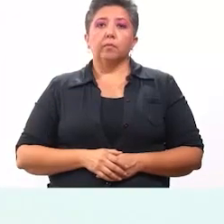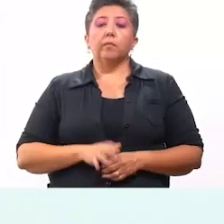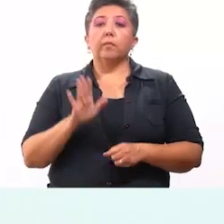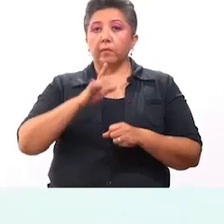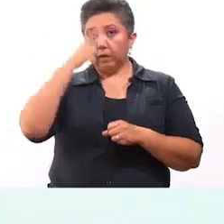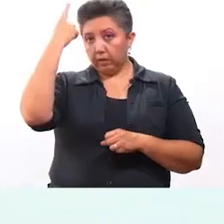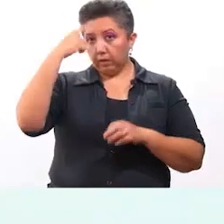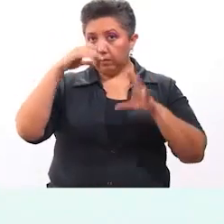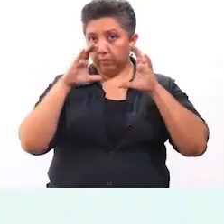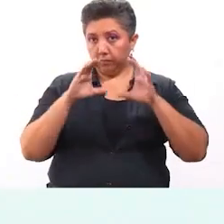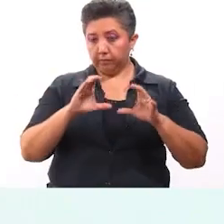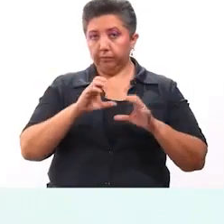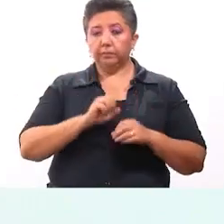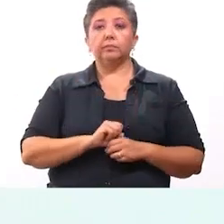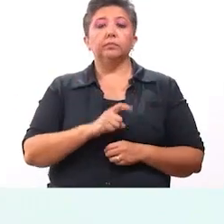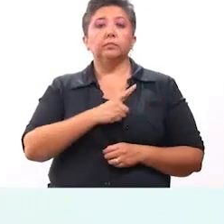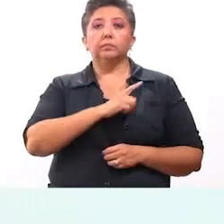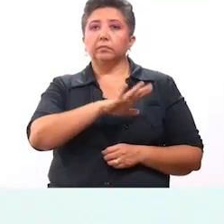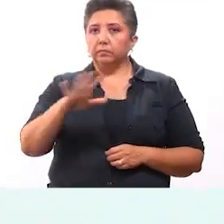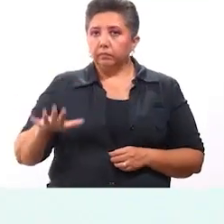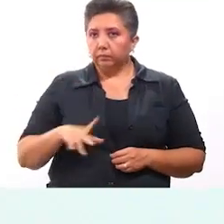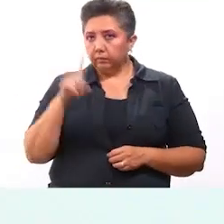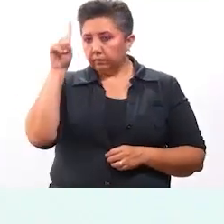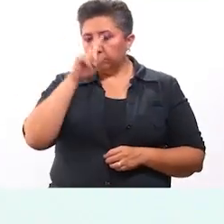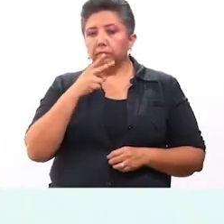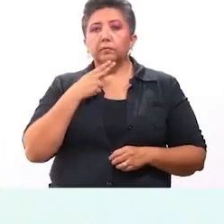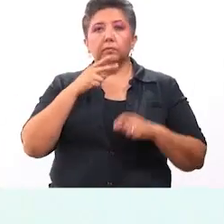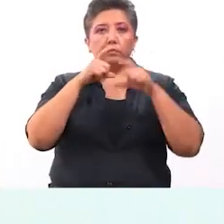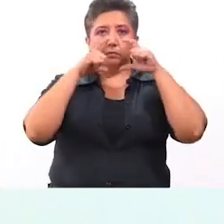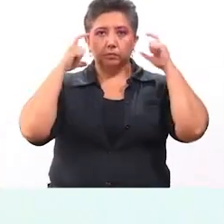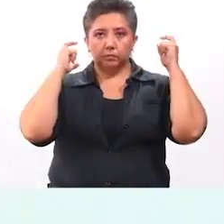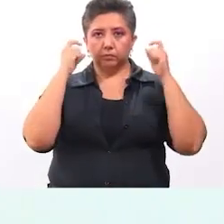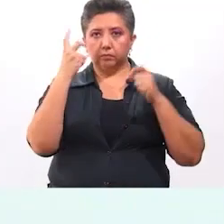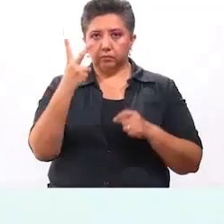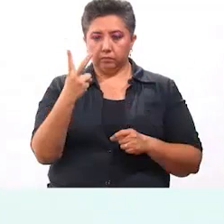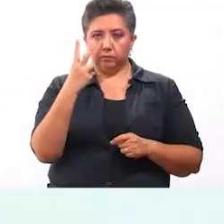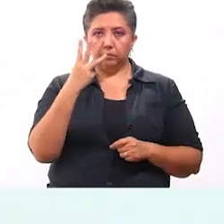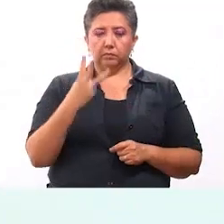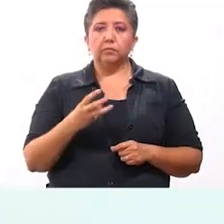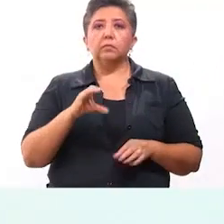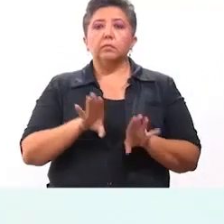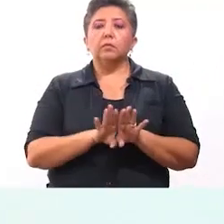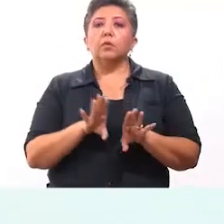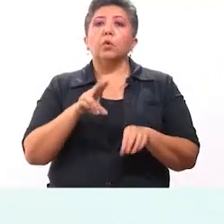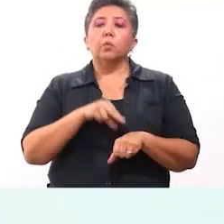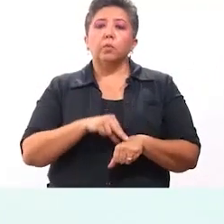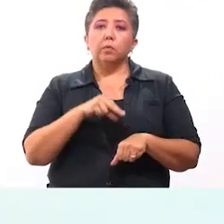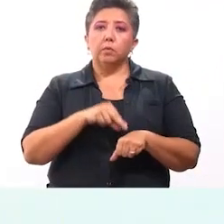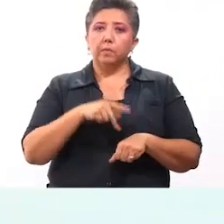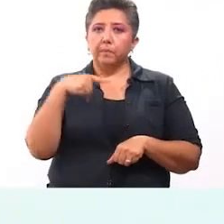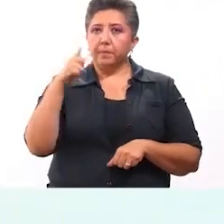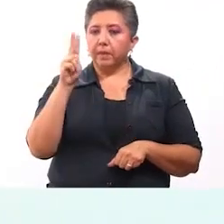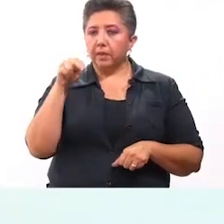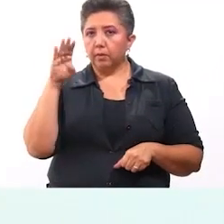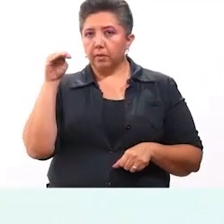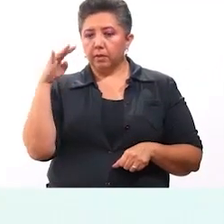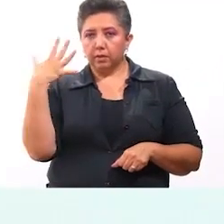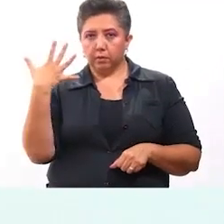Por lo que para protegernos entre todos, se sugiere el uso de cubrebocas de 2 capas, tricapa o de uso grado médico como